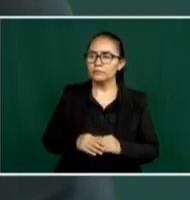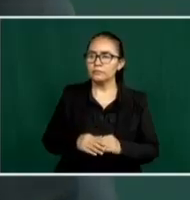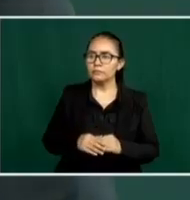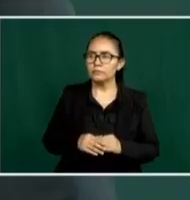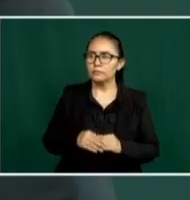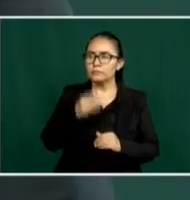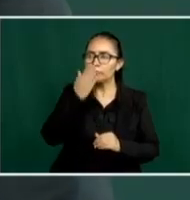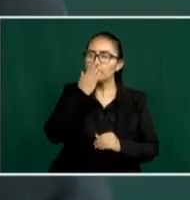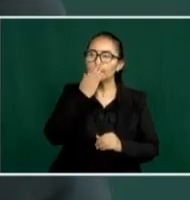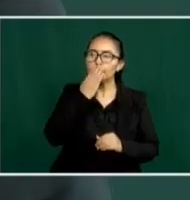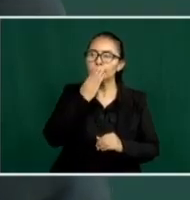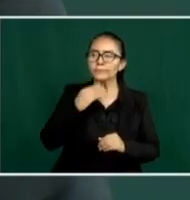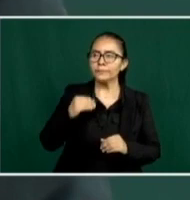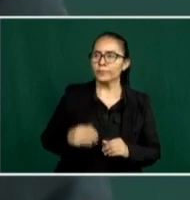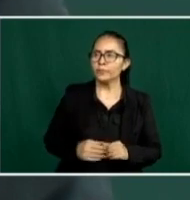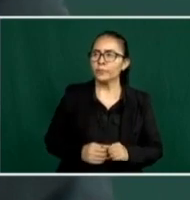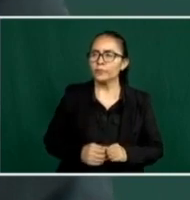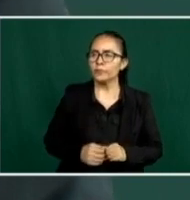en este tiempo?